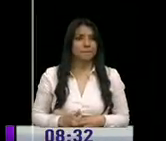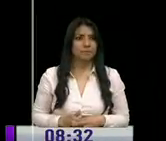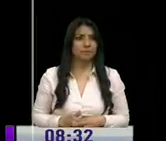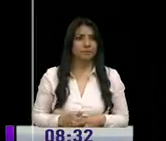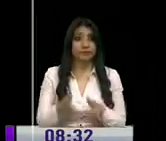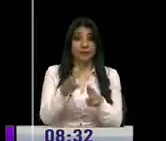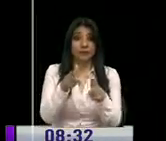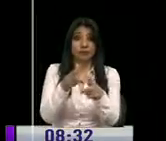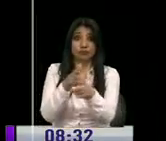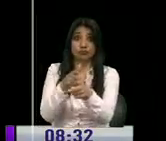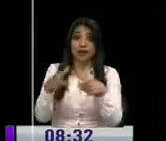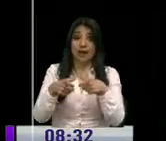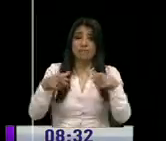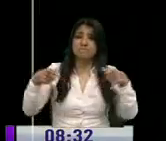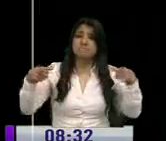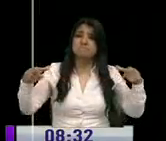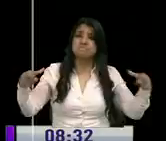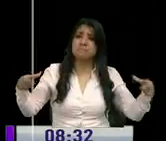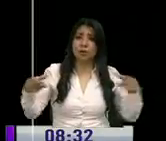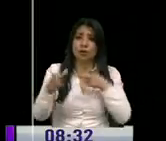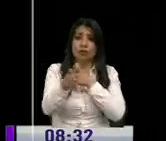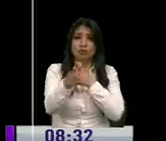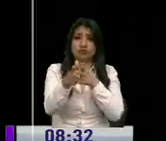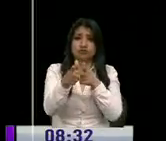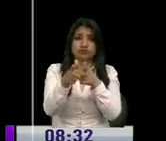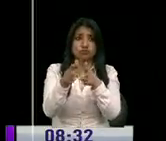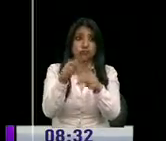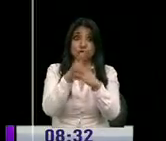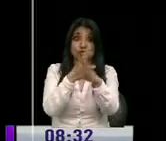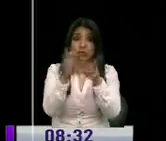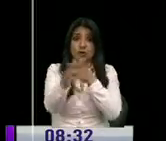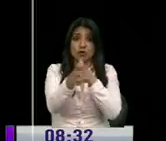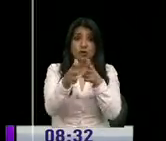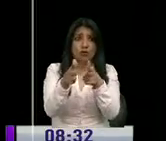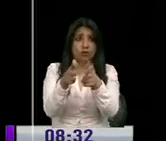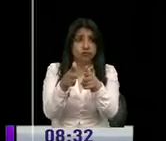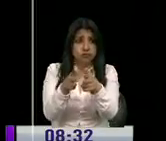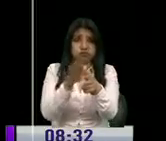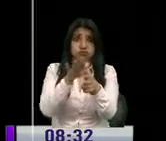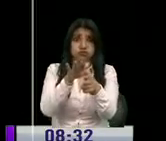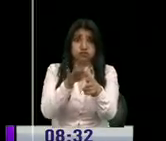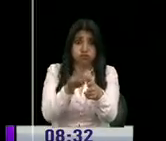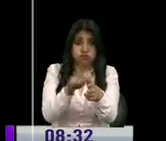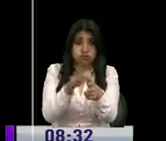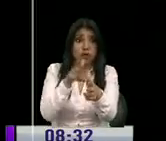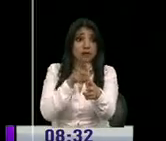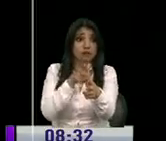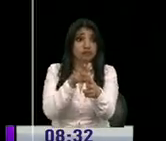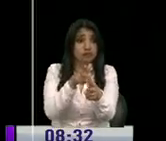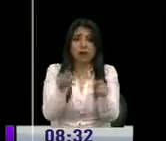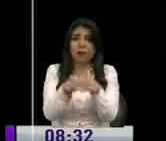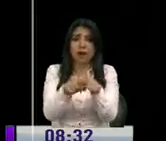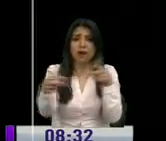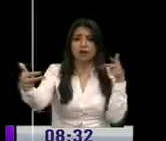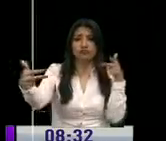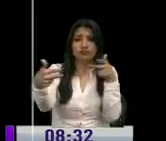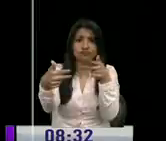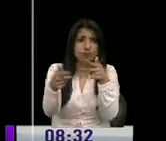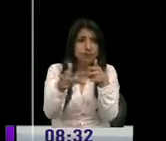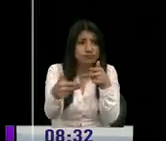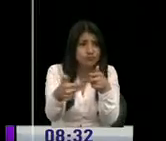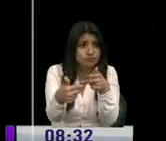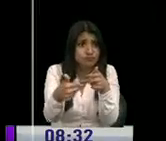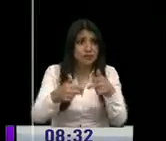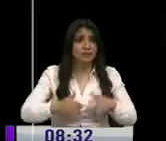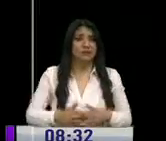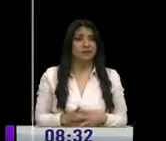lo logra... Ajá. Echa un frenazo. Y tiene que frenar también el carro detrás, que venía en la vía. Exacto.